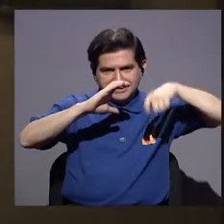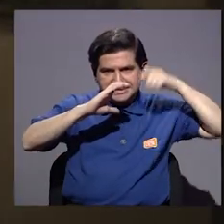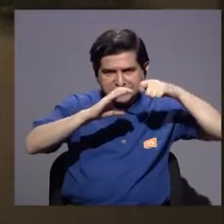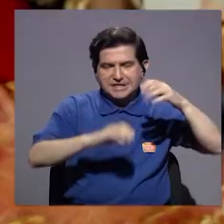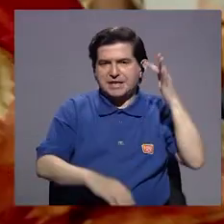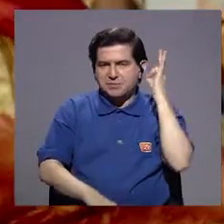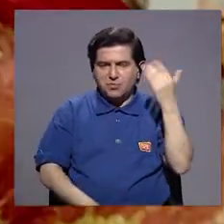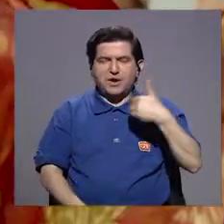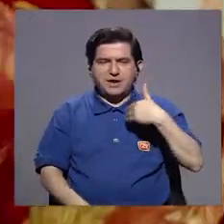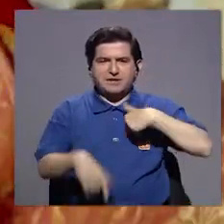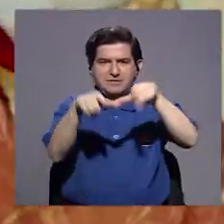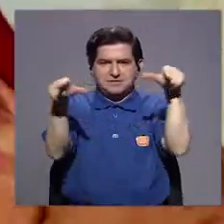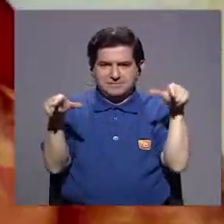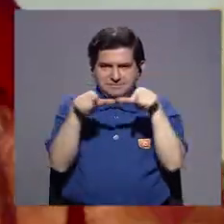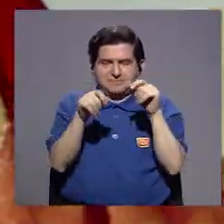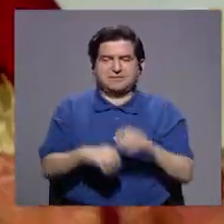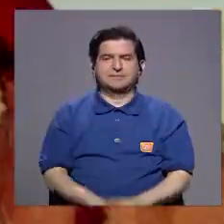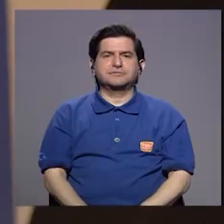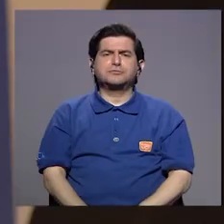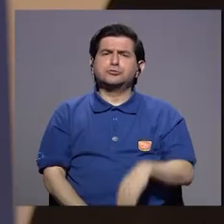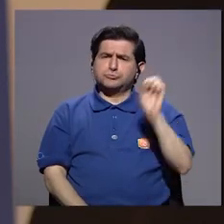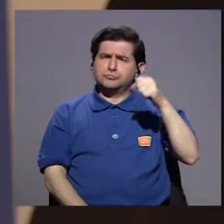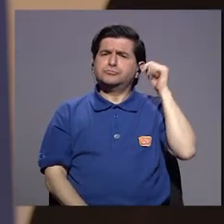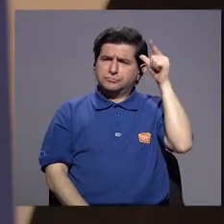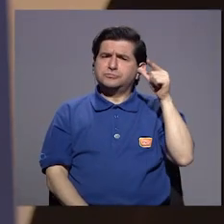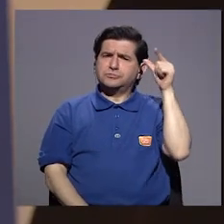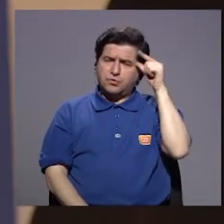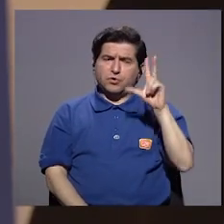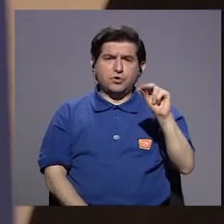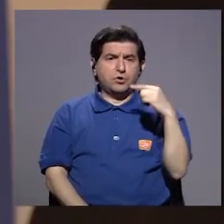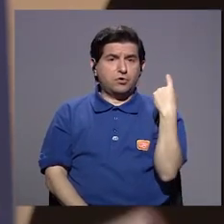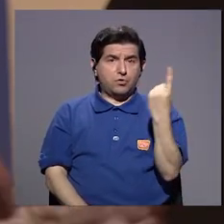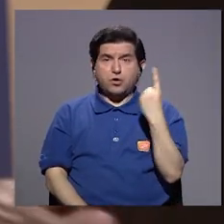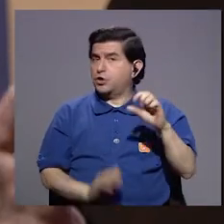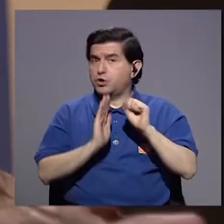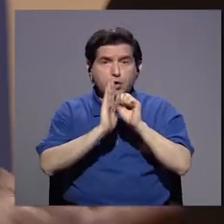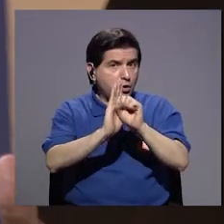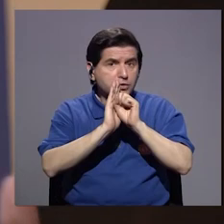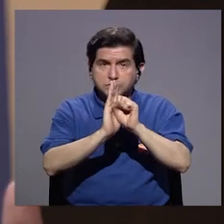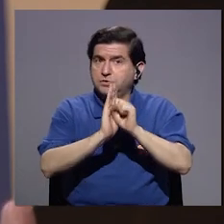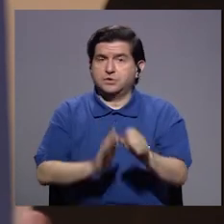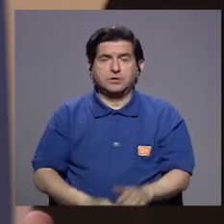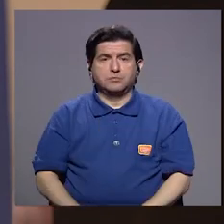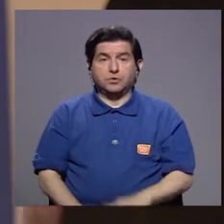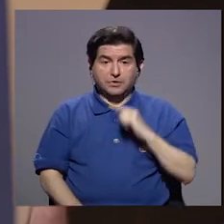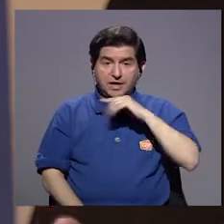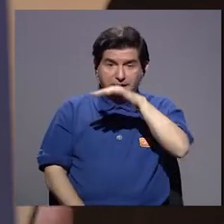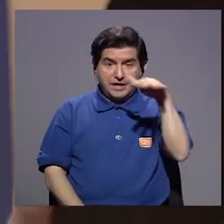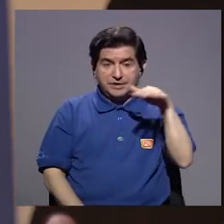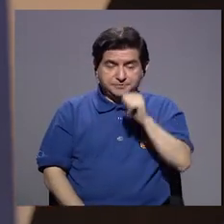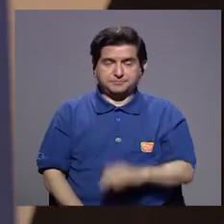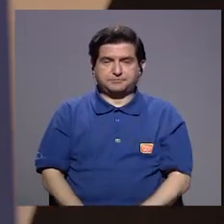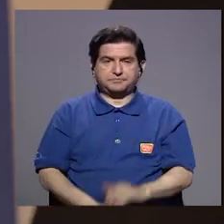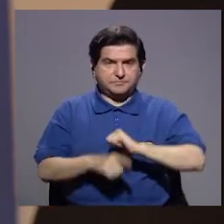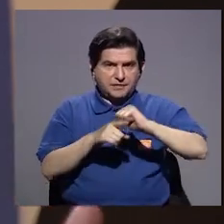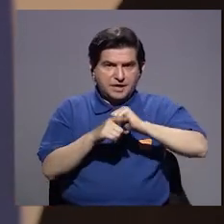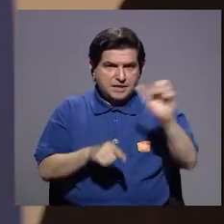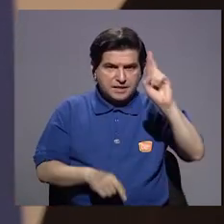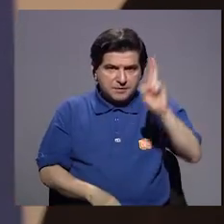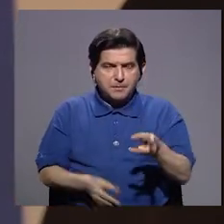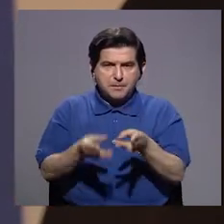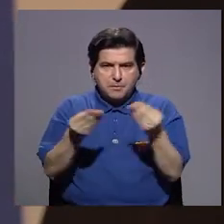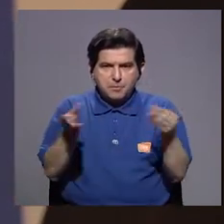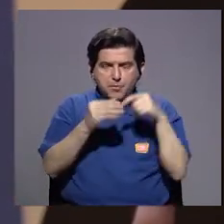las mujeres tenemos un lugar. Por supuesto, y aquí no es solo en lo simbólico, sino en la realidad, en la práctica, aquí en Costa Rica la